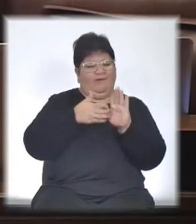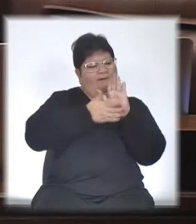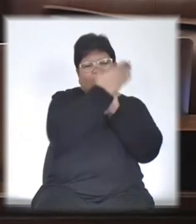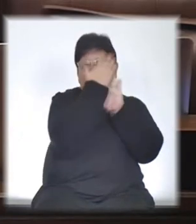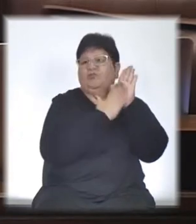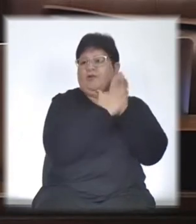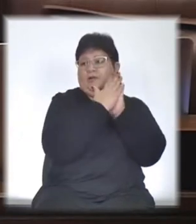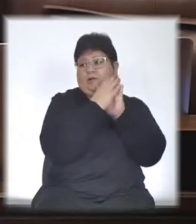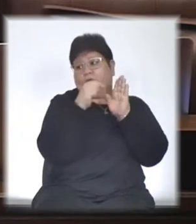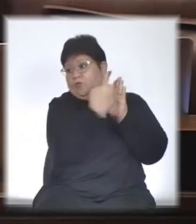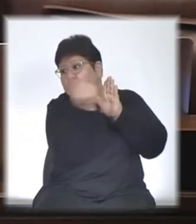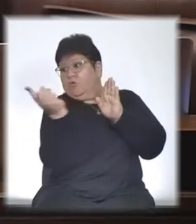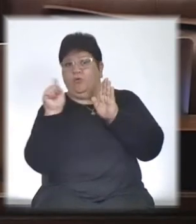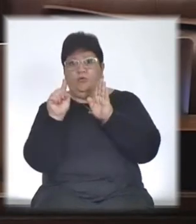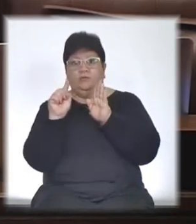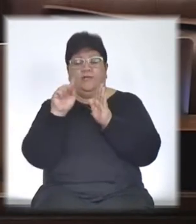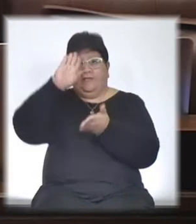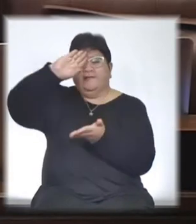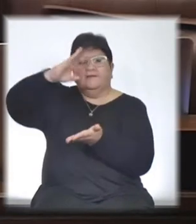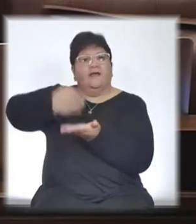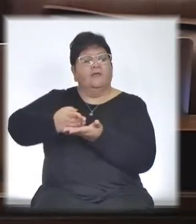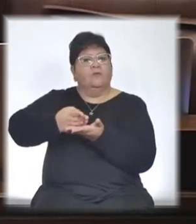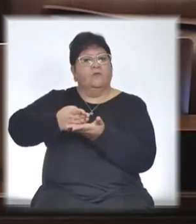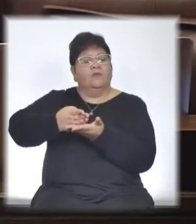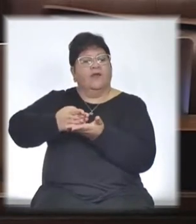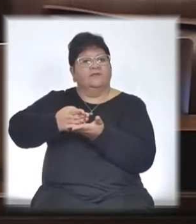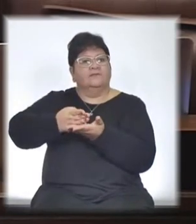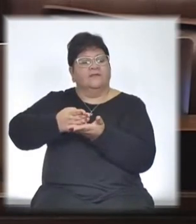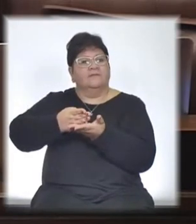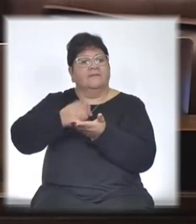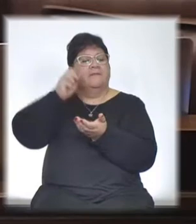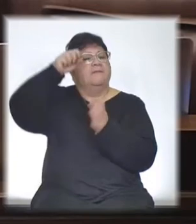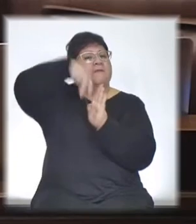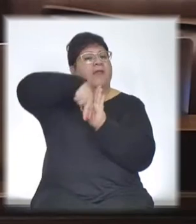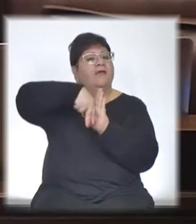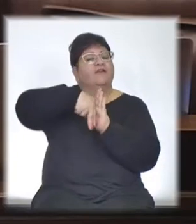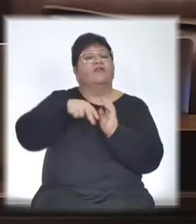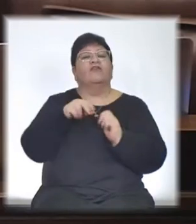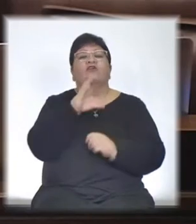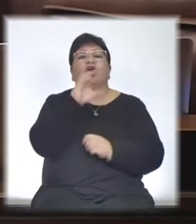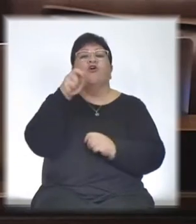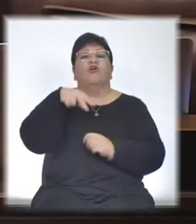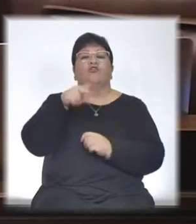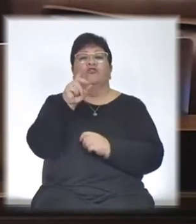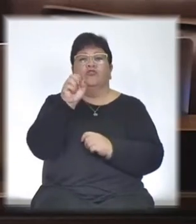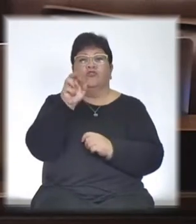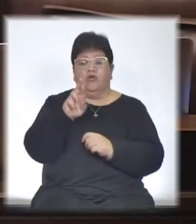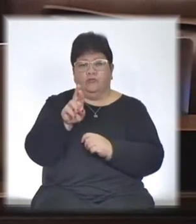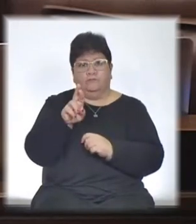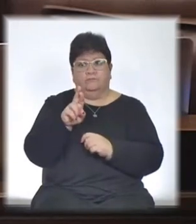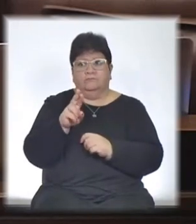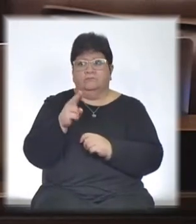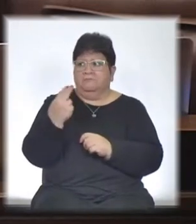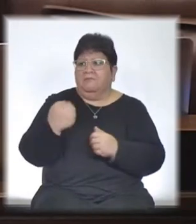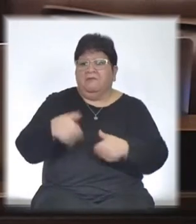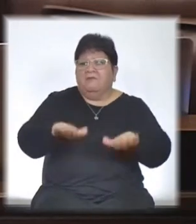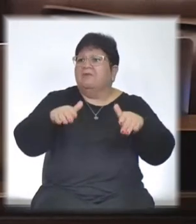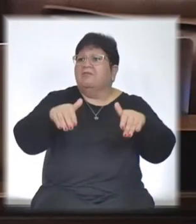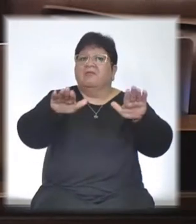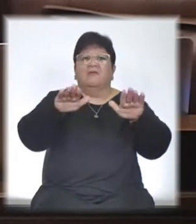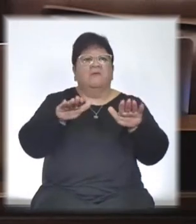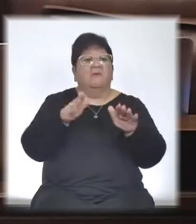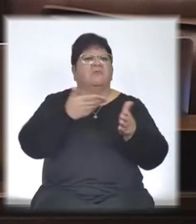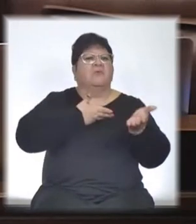con los aparatos represivos de las dictaduras en el llamado Plan Cóndor, que convalidó la tortura, la prisión y la